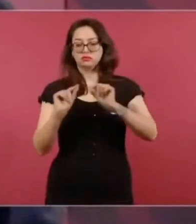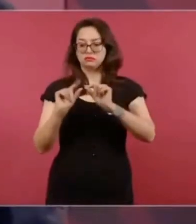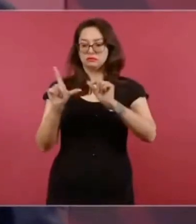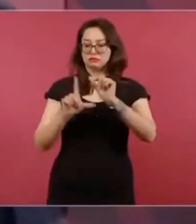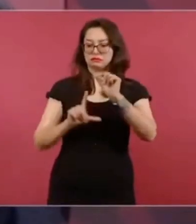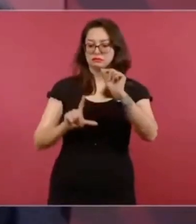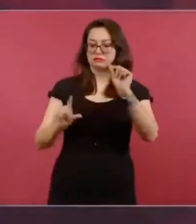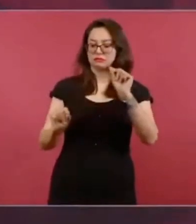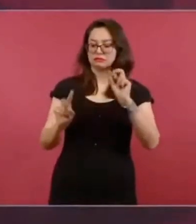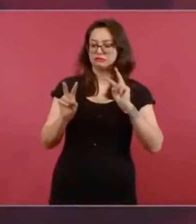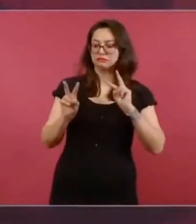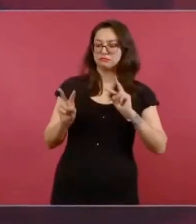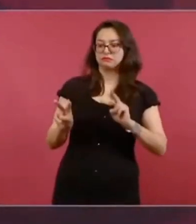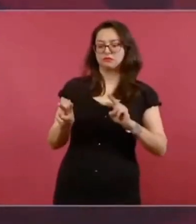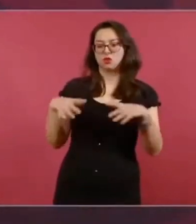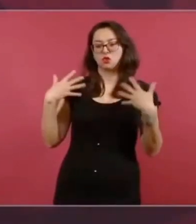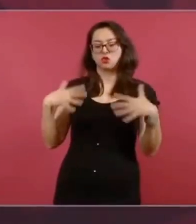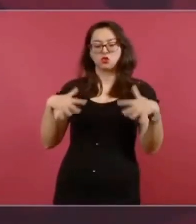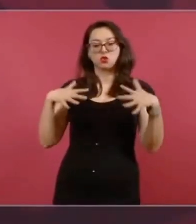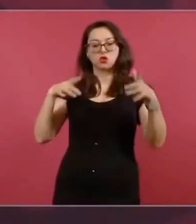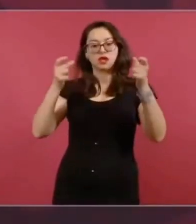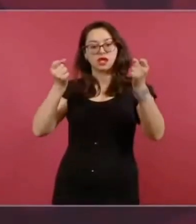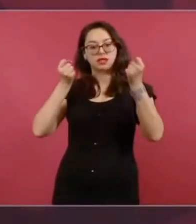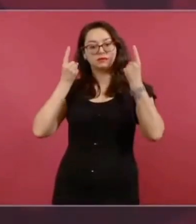Si seguimos limpiando